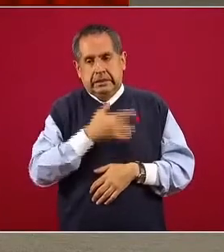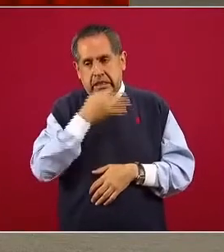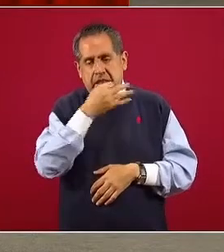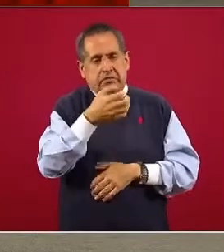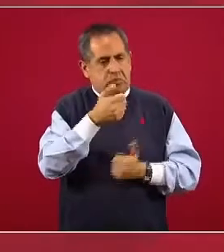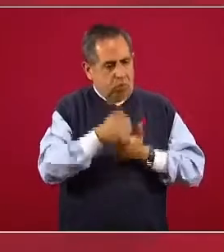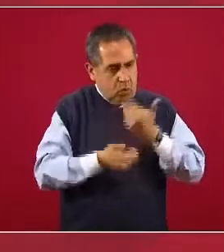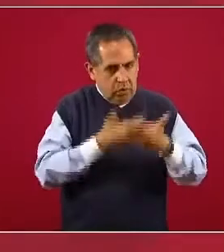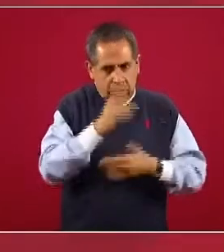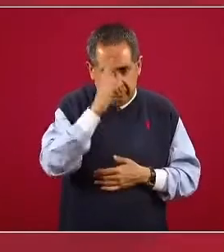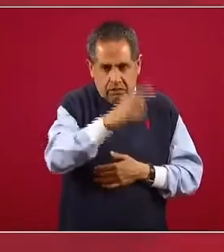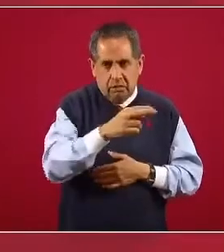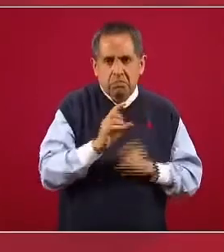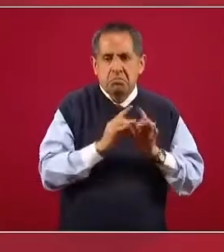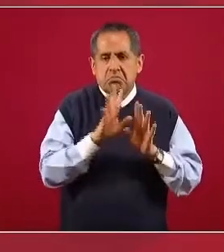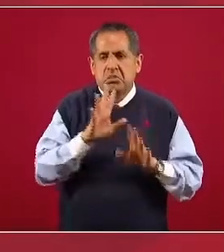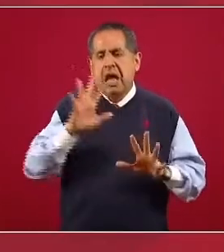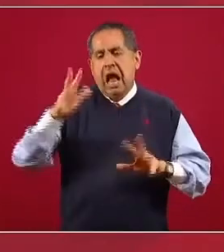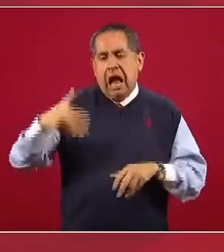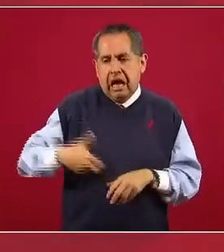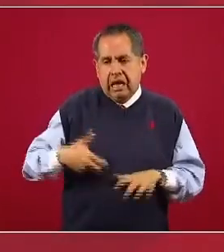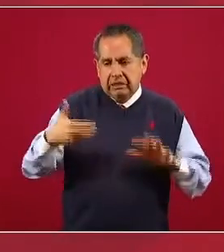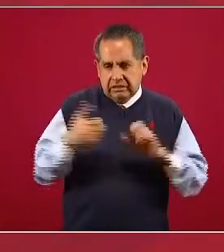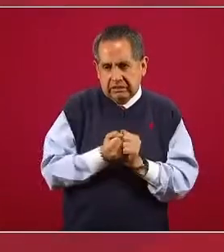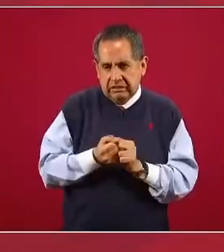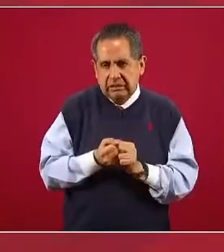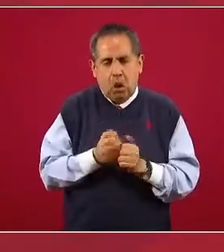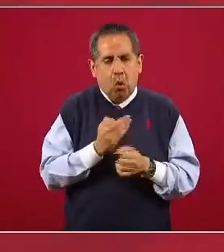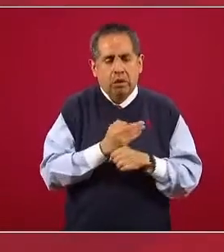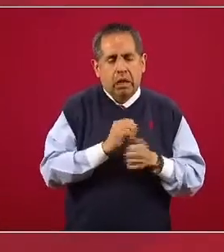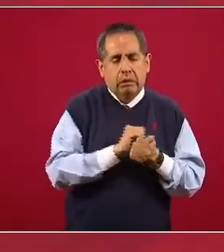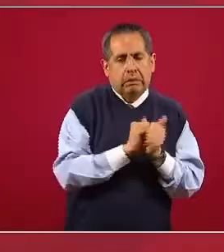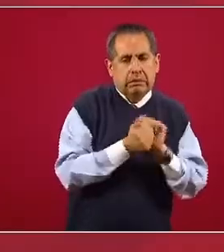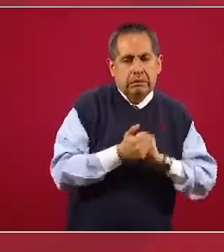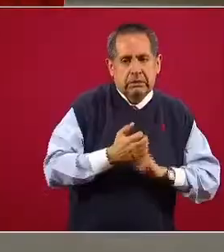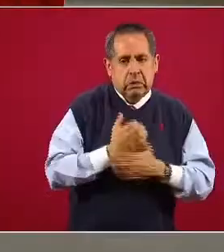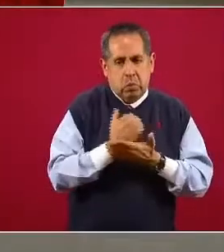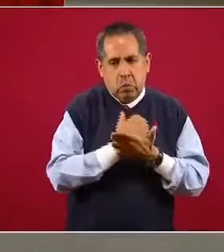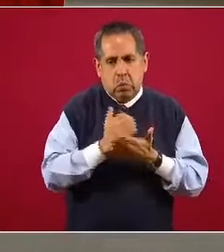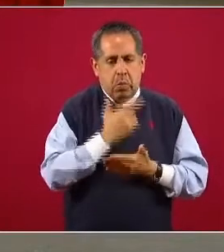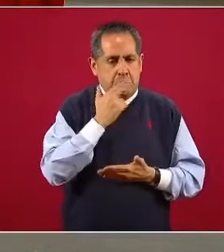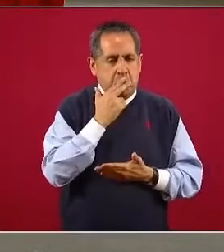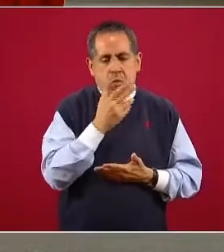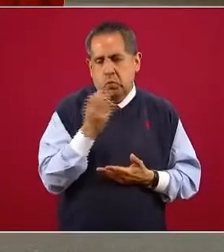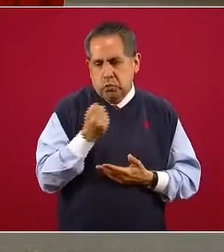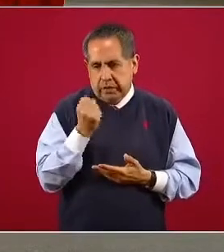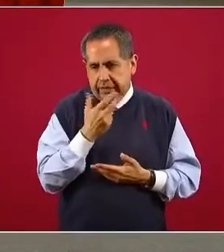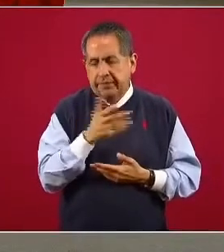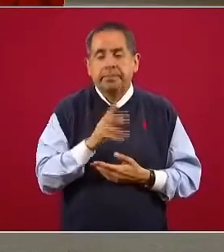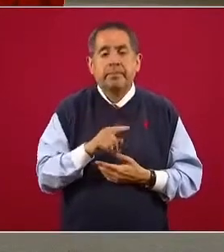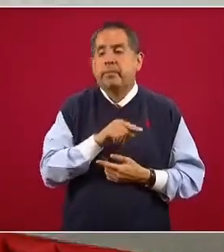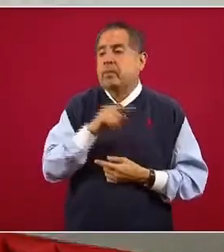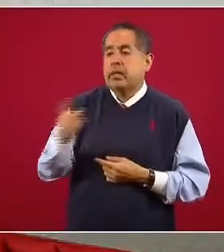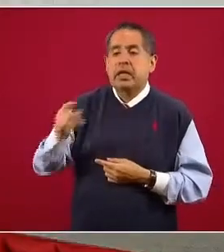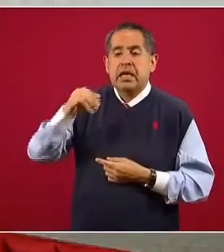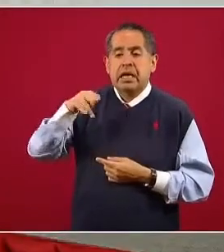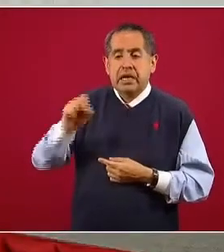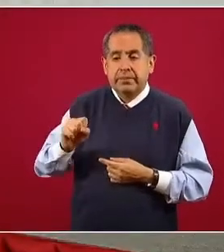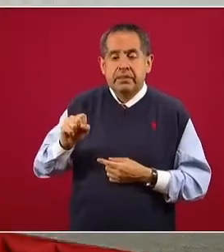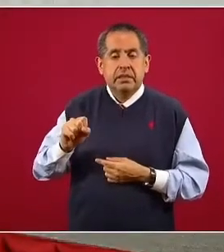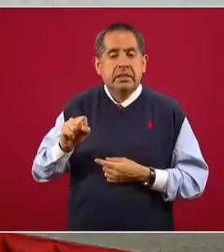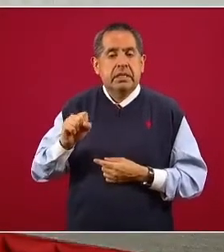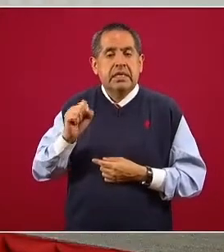un respetuoso saludo ahora que tuvo un accidente, se está recuperando muy bien, afortunadamente, y la titular de IMSS